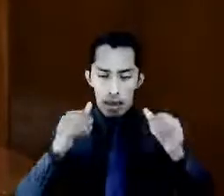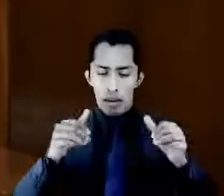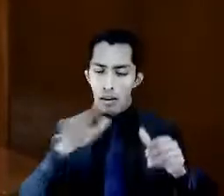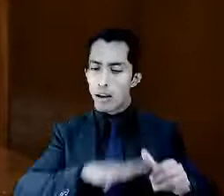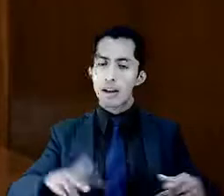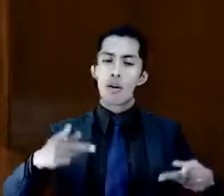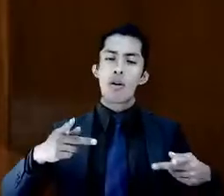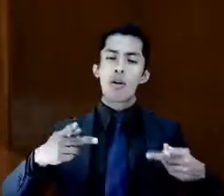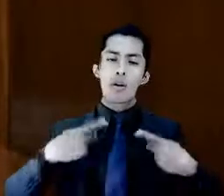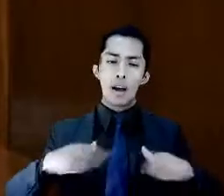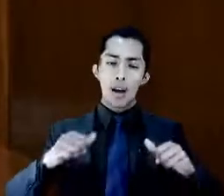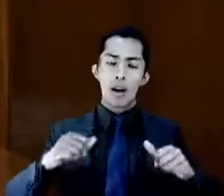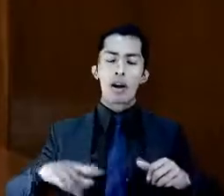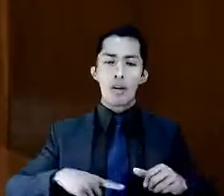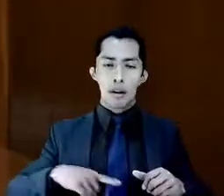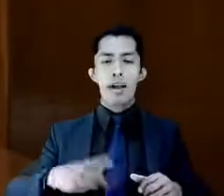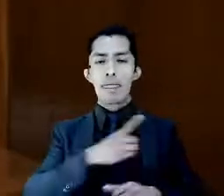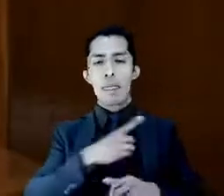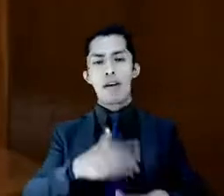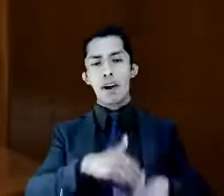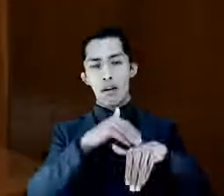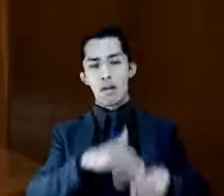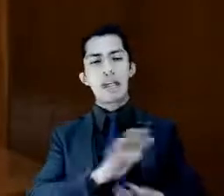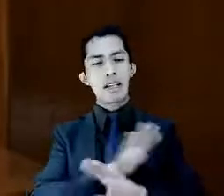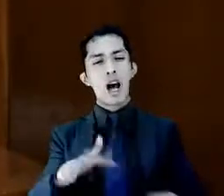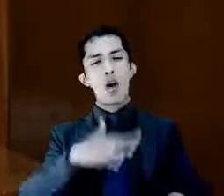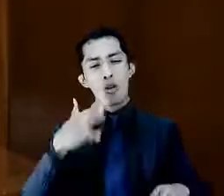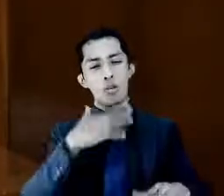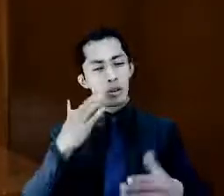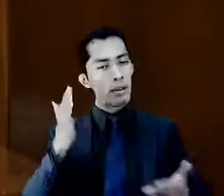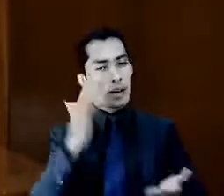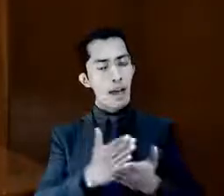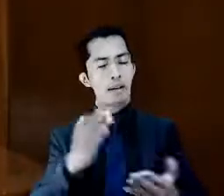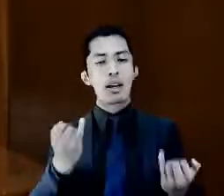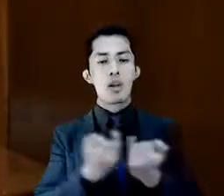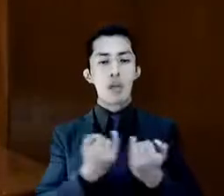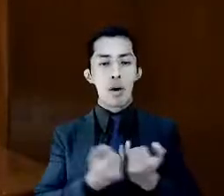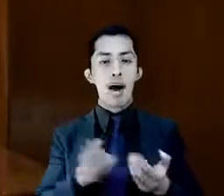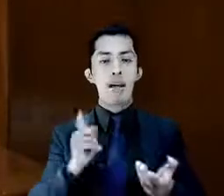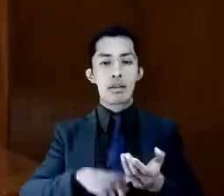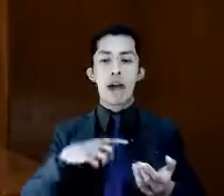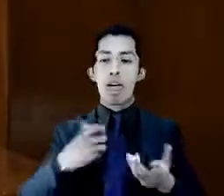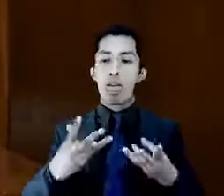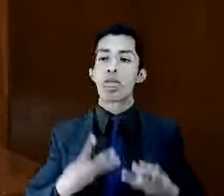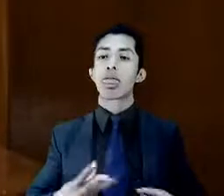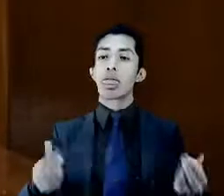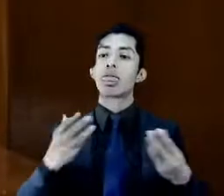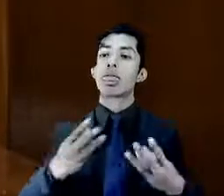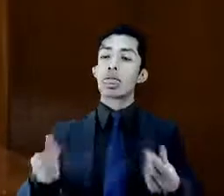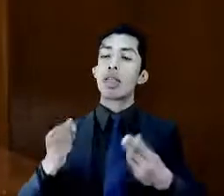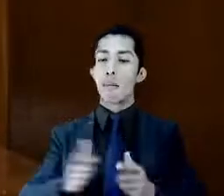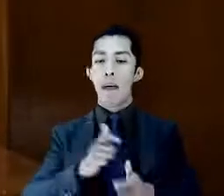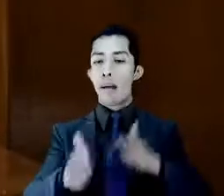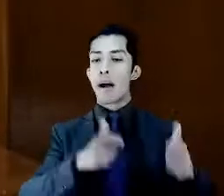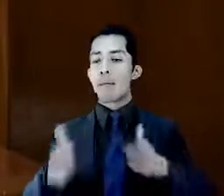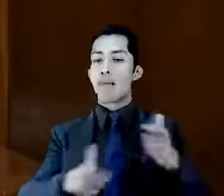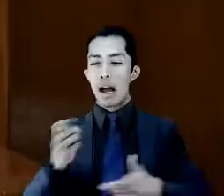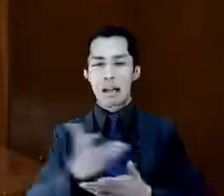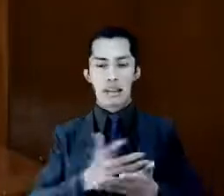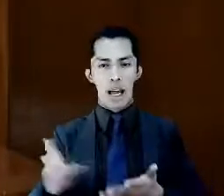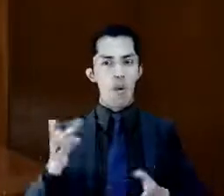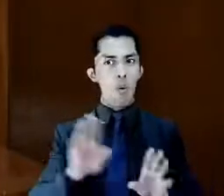demandar, obedeciendo, el acabar con la corrupción y la dispendia de los recursos públicos de salarios